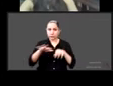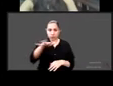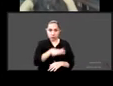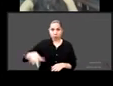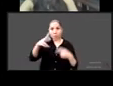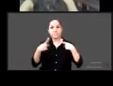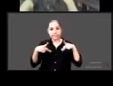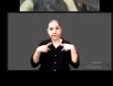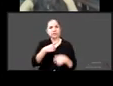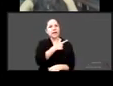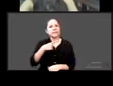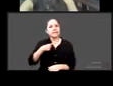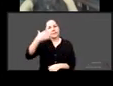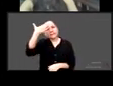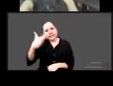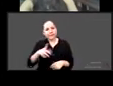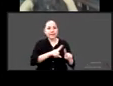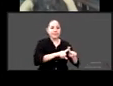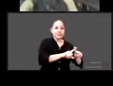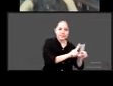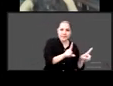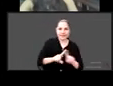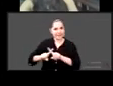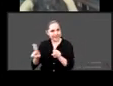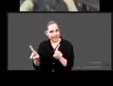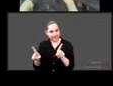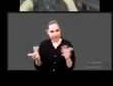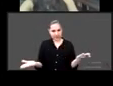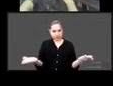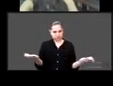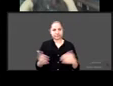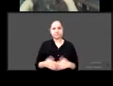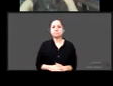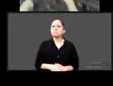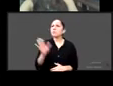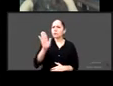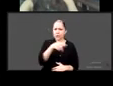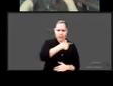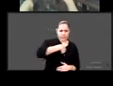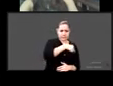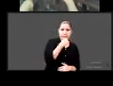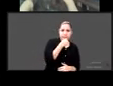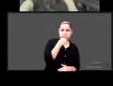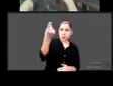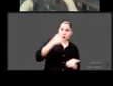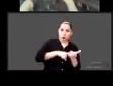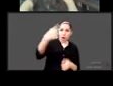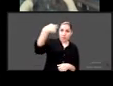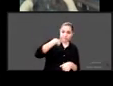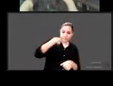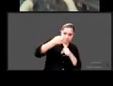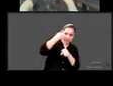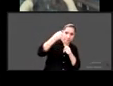claro desde la investigación que desde la subjetividad del niño, de la niña que padece el maltrato infantil, no hay una diferencia en términos de